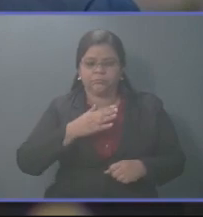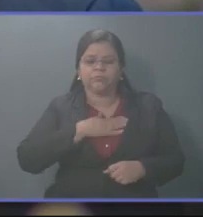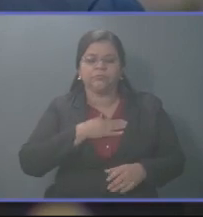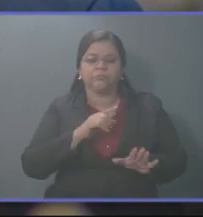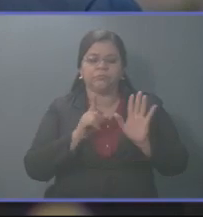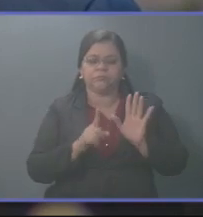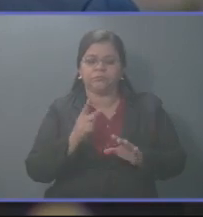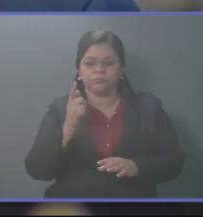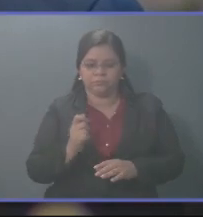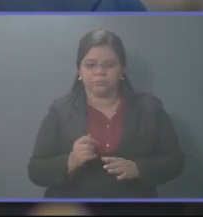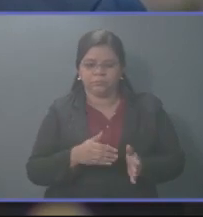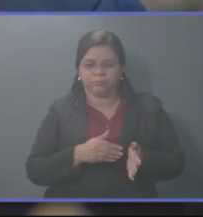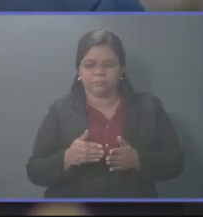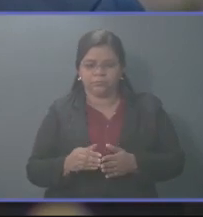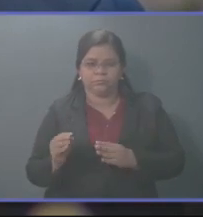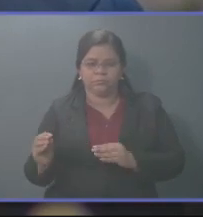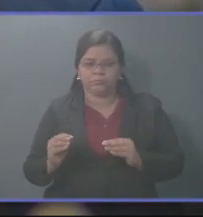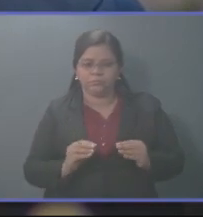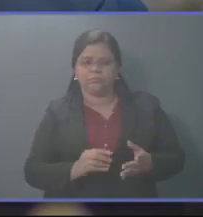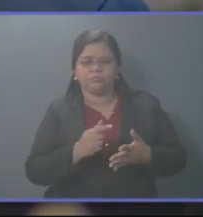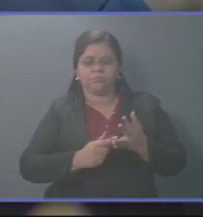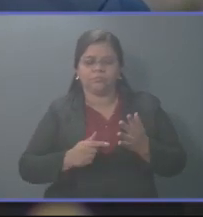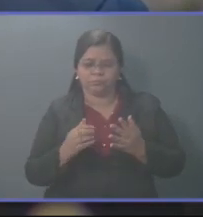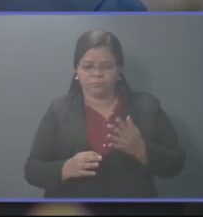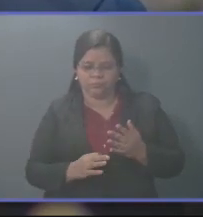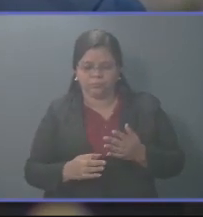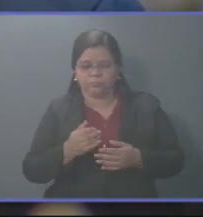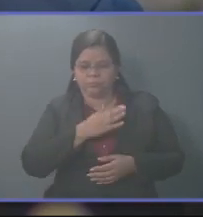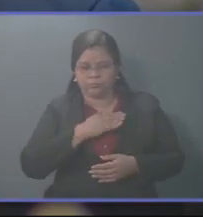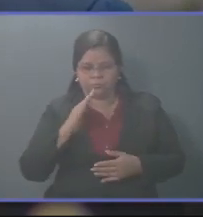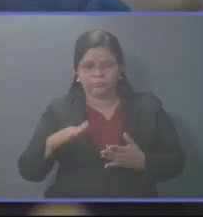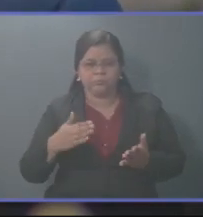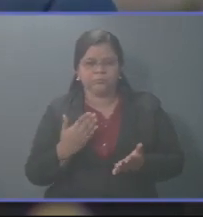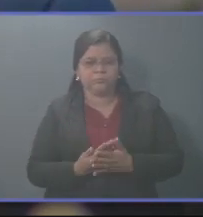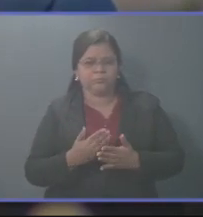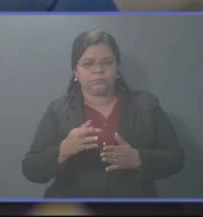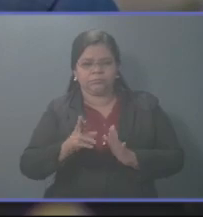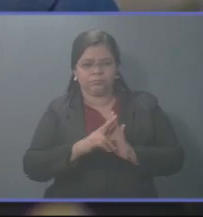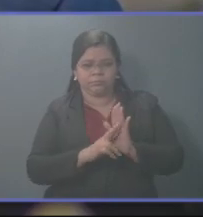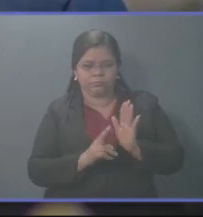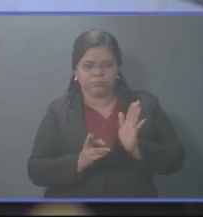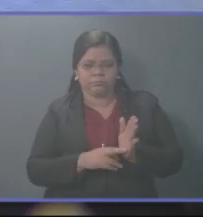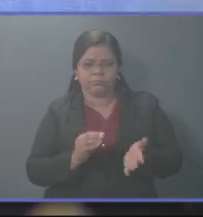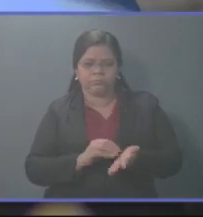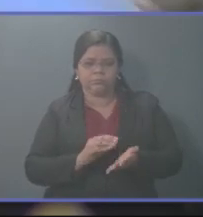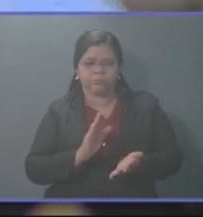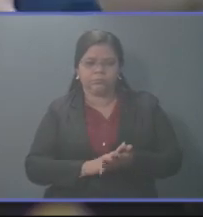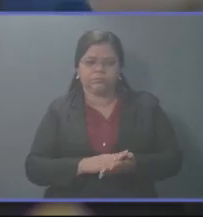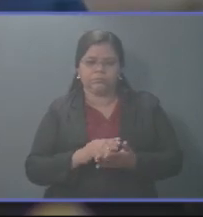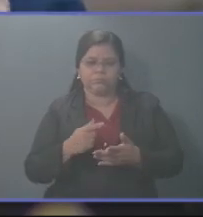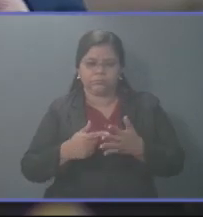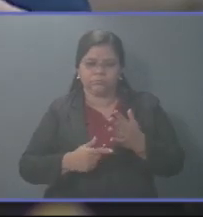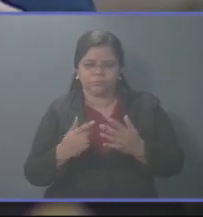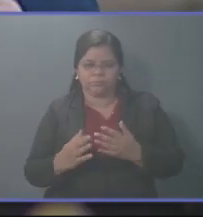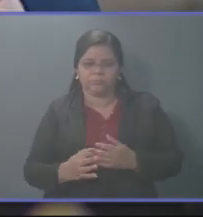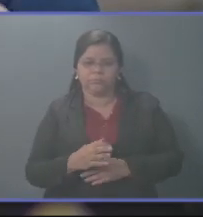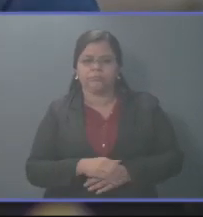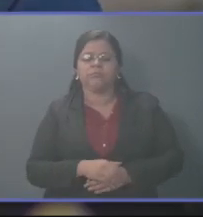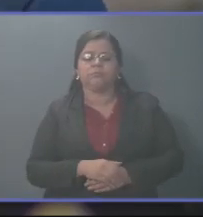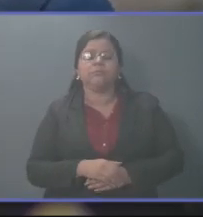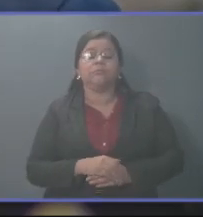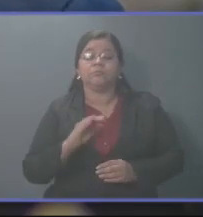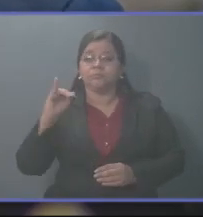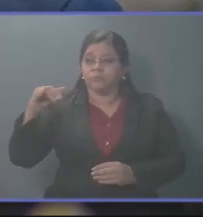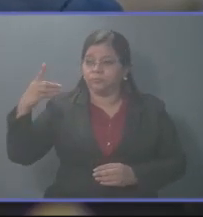meses a partir de la vigencia de la presente ley para dar cumplimiento con todas las disposiciones establecidas en la presente ley. La